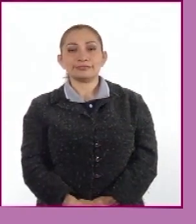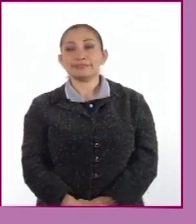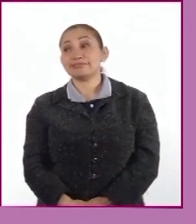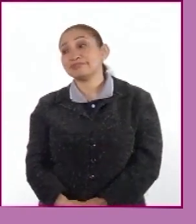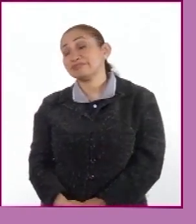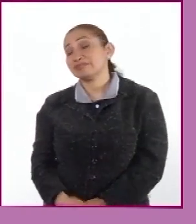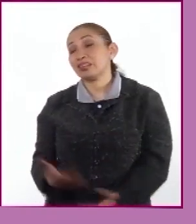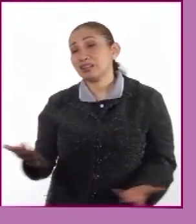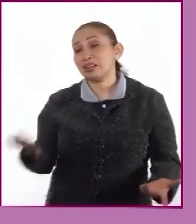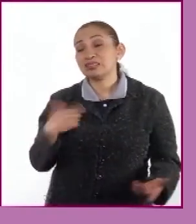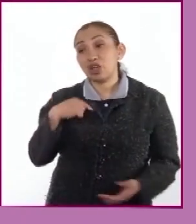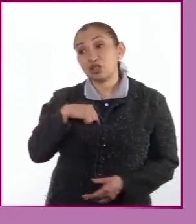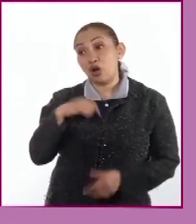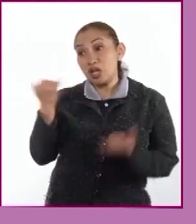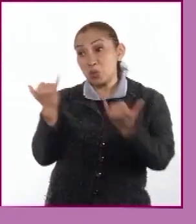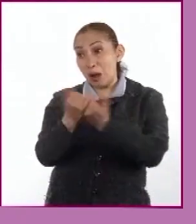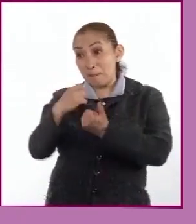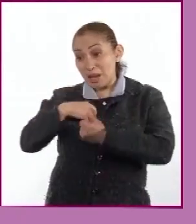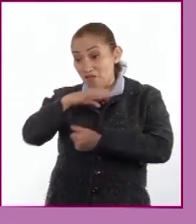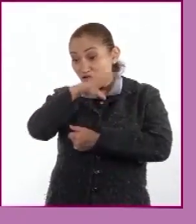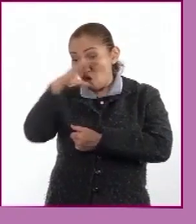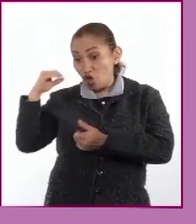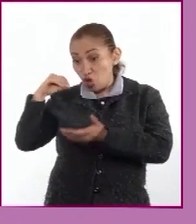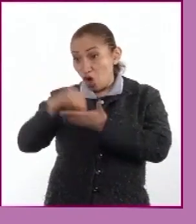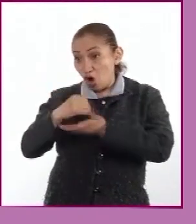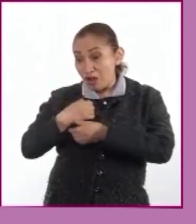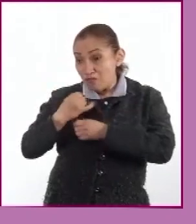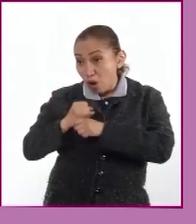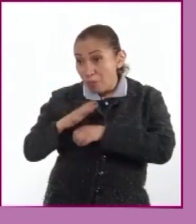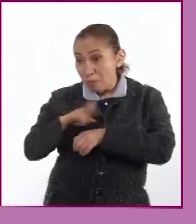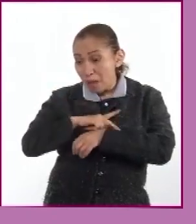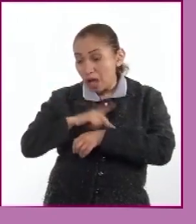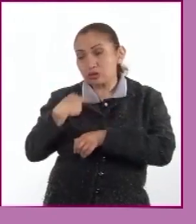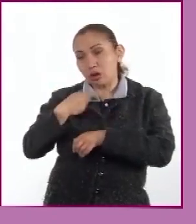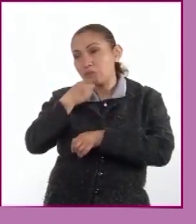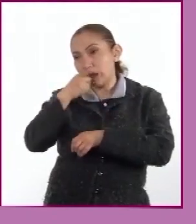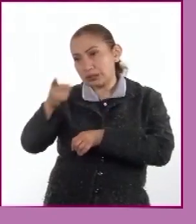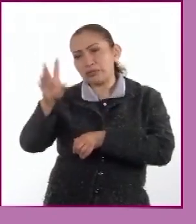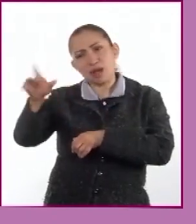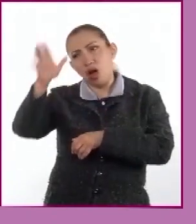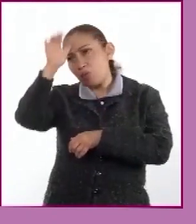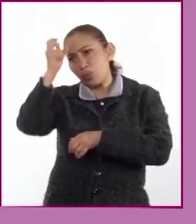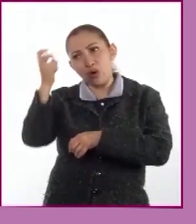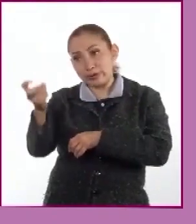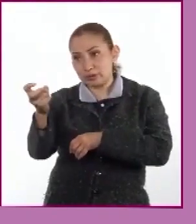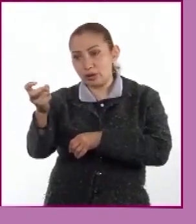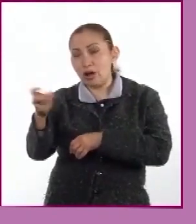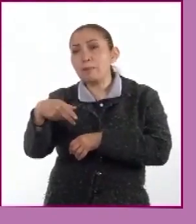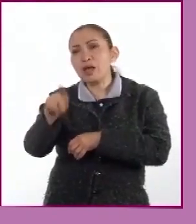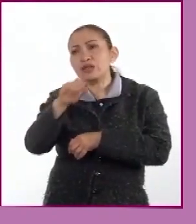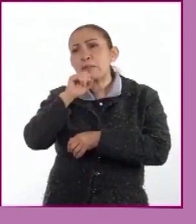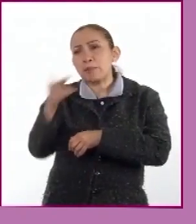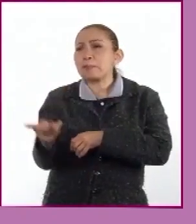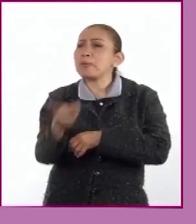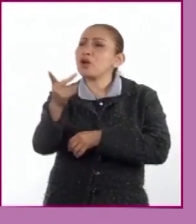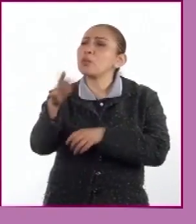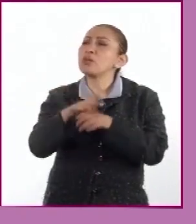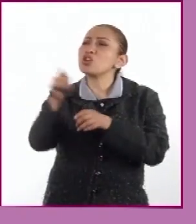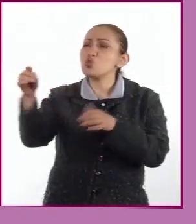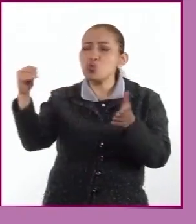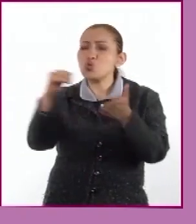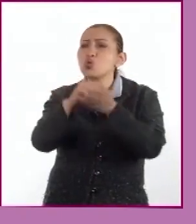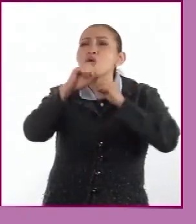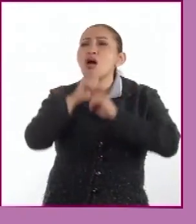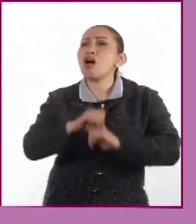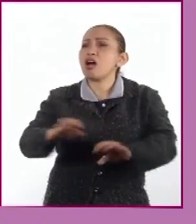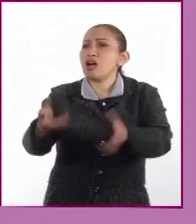Bueno, pues si yo pasara por una situación similar, lo primero que haría sería manifestar mi desacuerdo, pero también le preguntaría las razones por las cuales